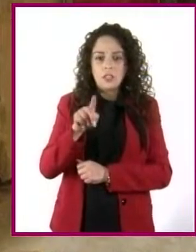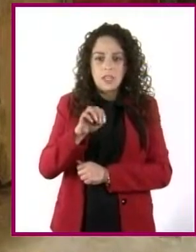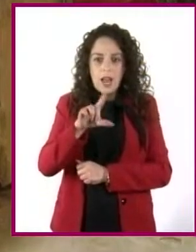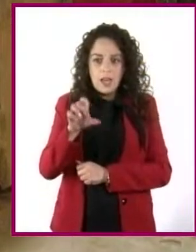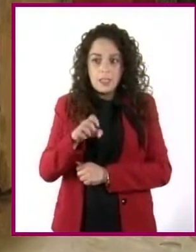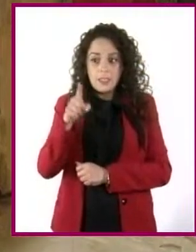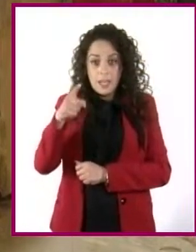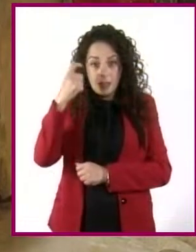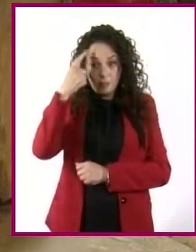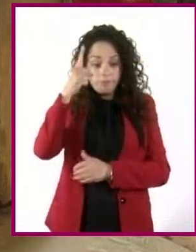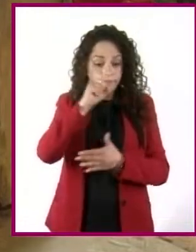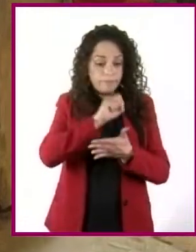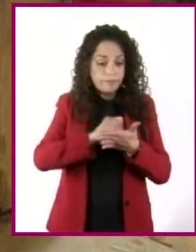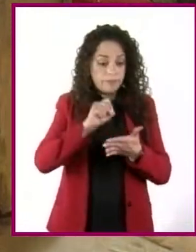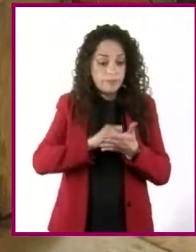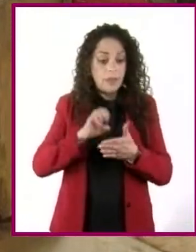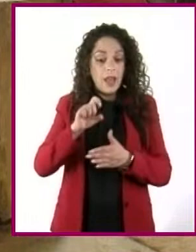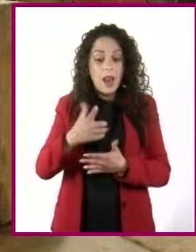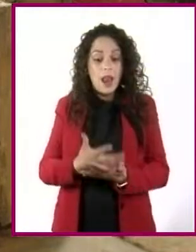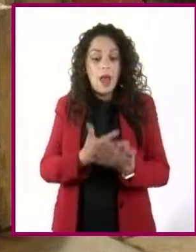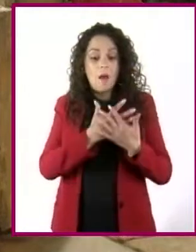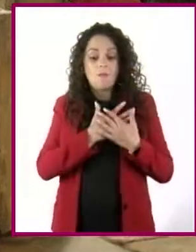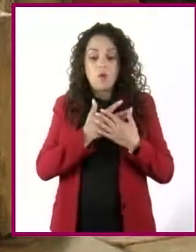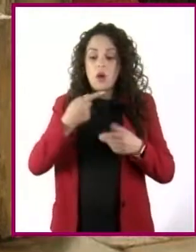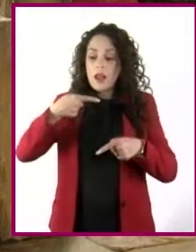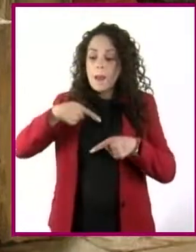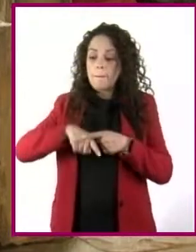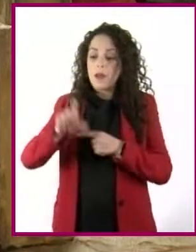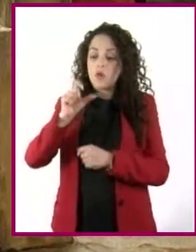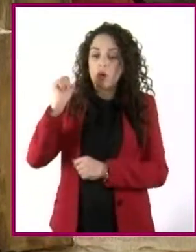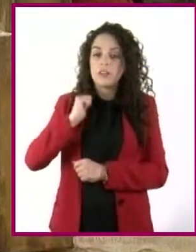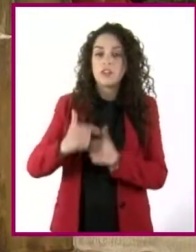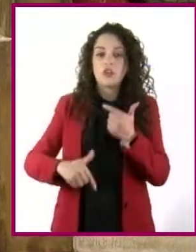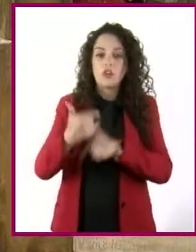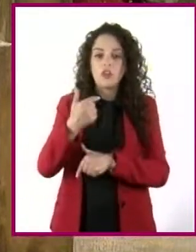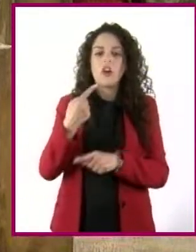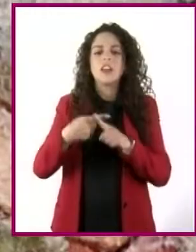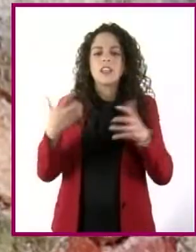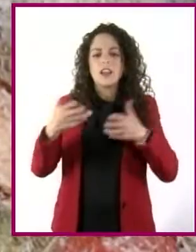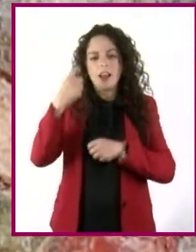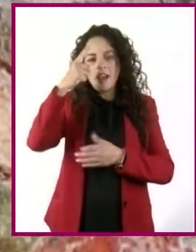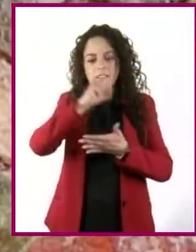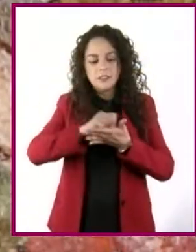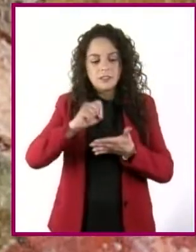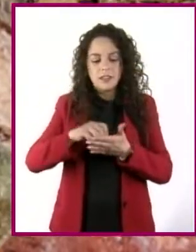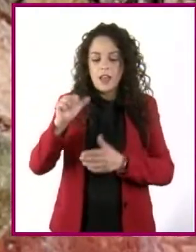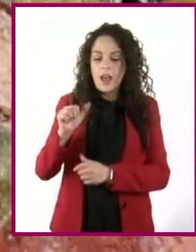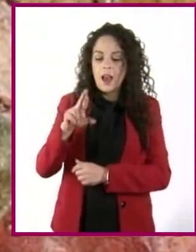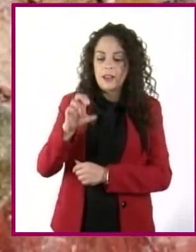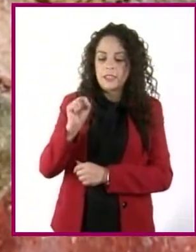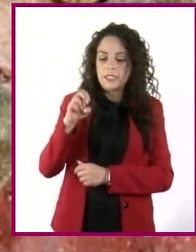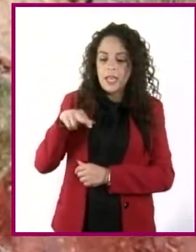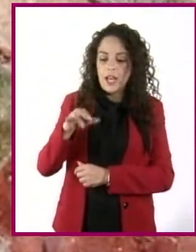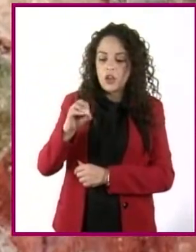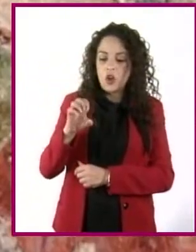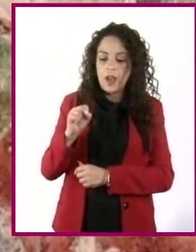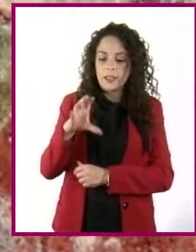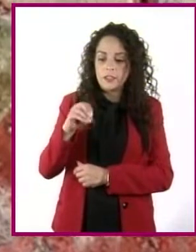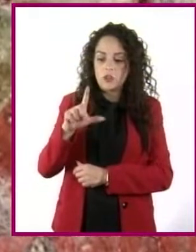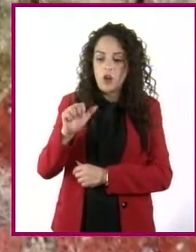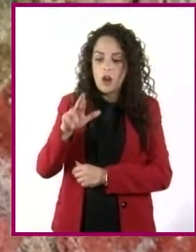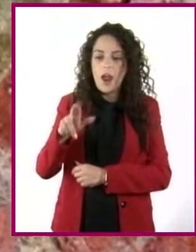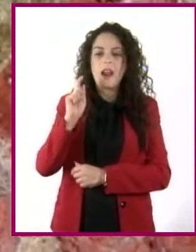artículo El amor se inventó en el siglo XII, de Arsenio Escolar, señala que se trata de una invención